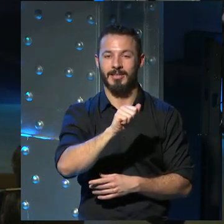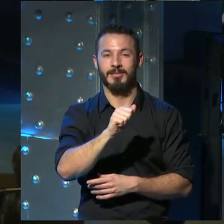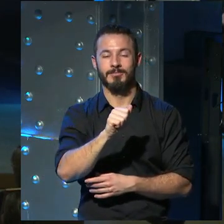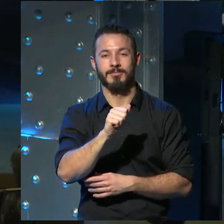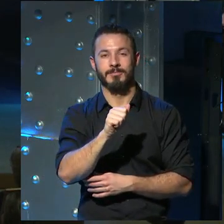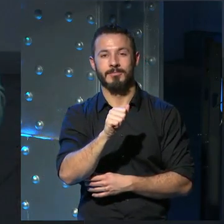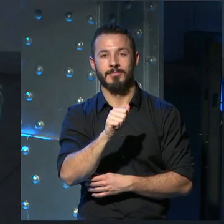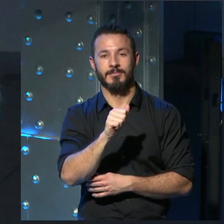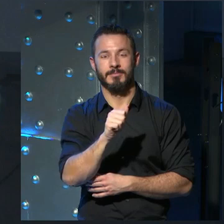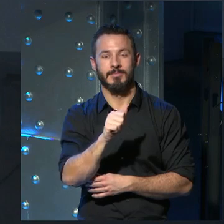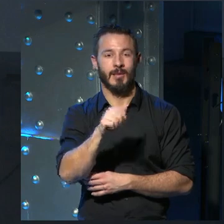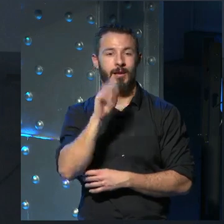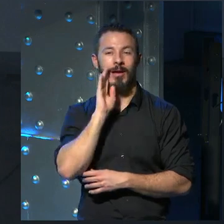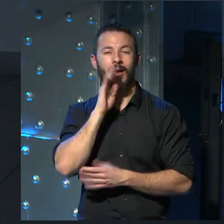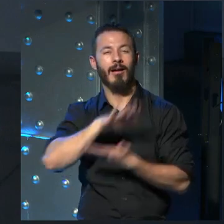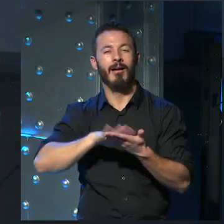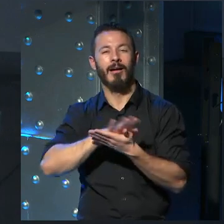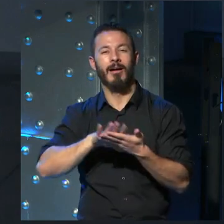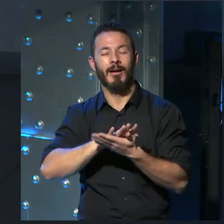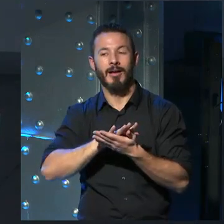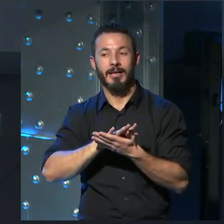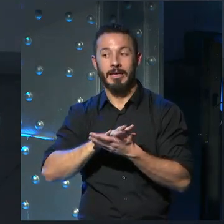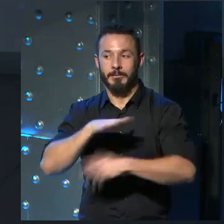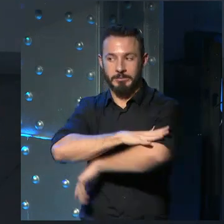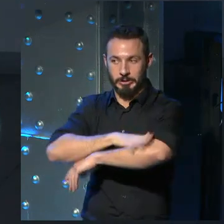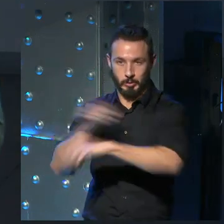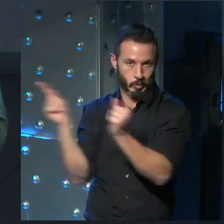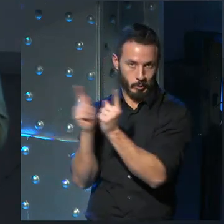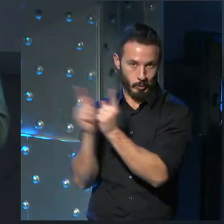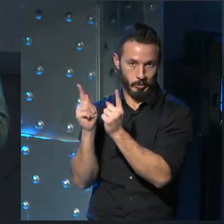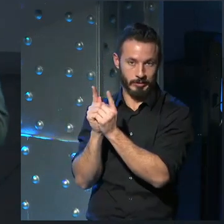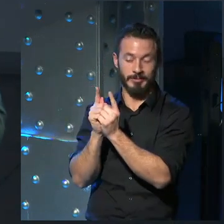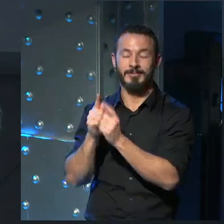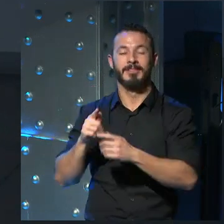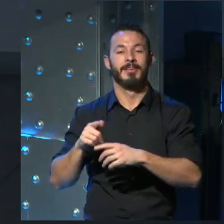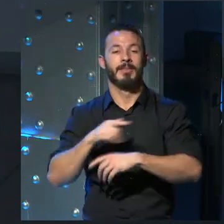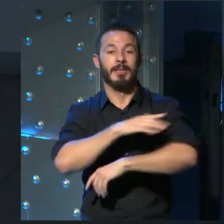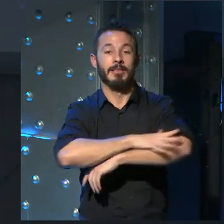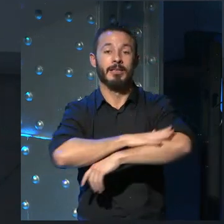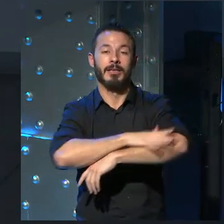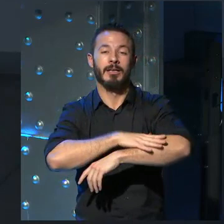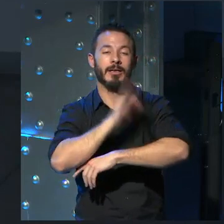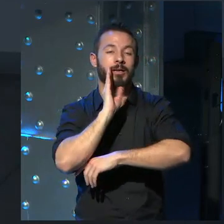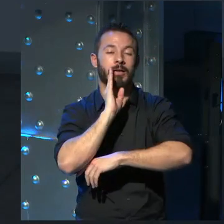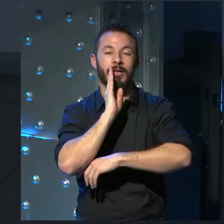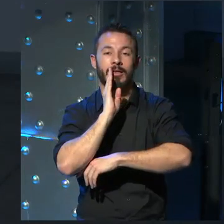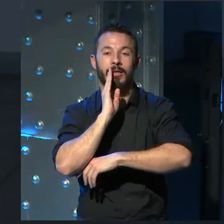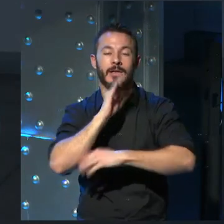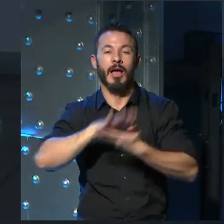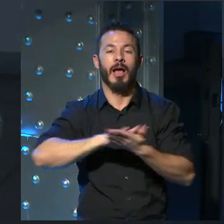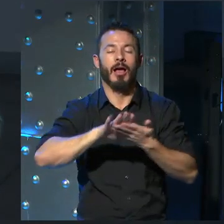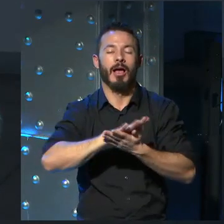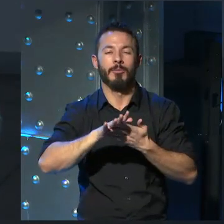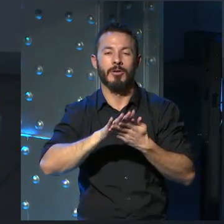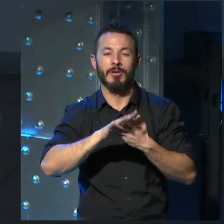tenemos, hablábamos, ministro, muy brevemente del nuevo entorno en el que nos movemos, en el que tendremos que